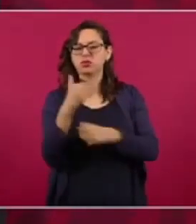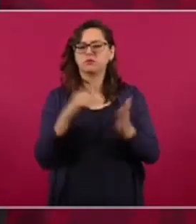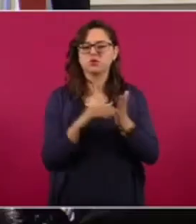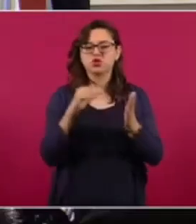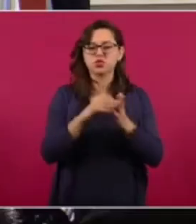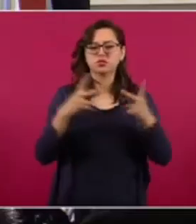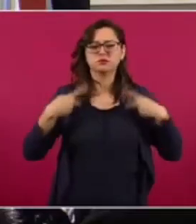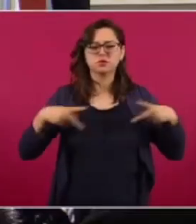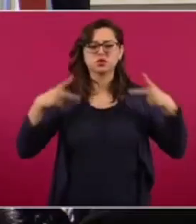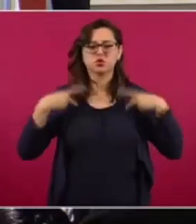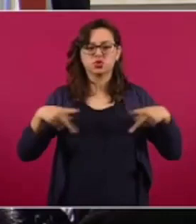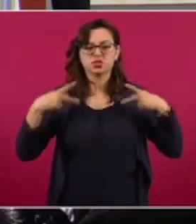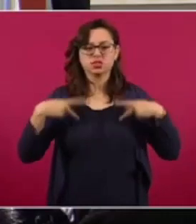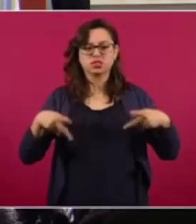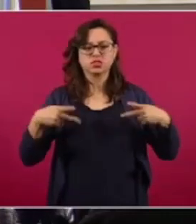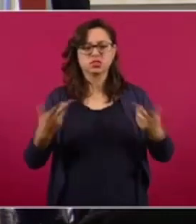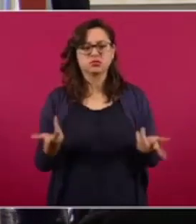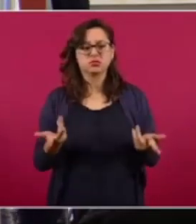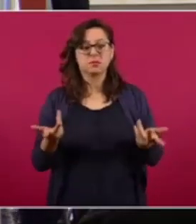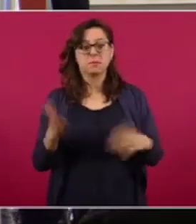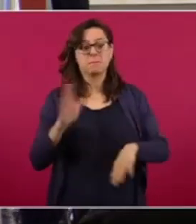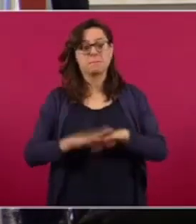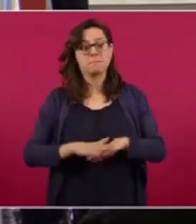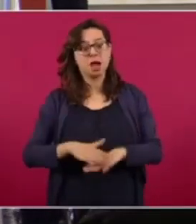¿Cuántos? Ah, no, más.